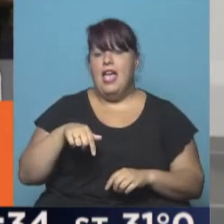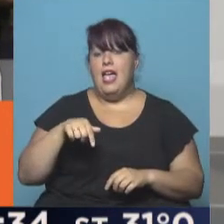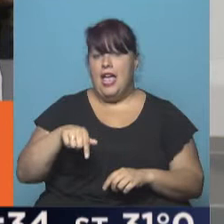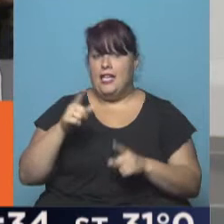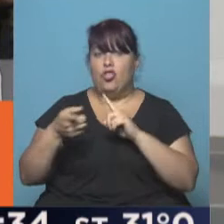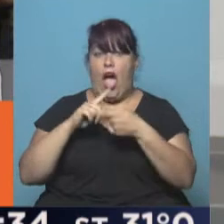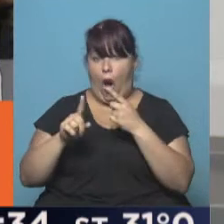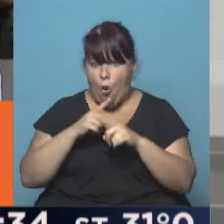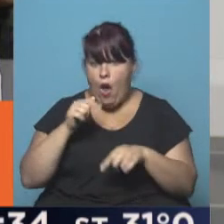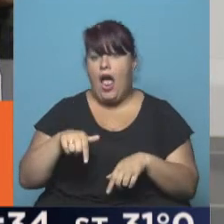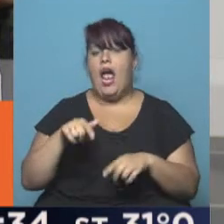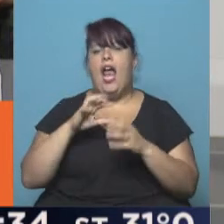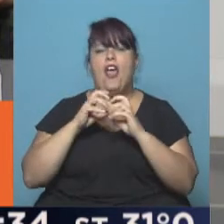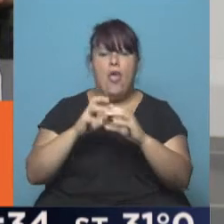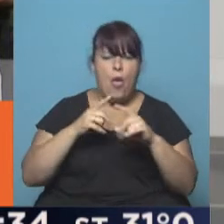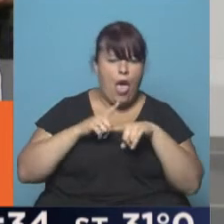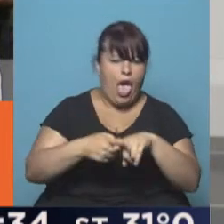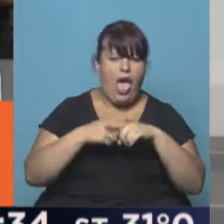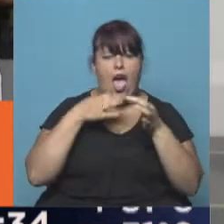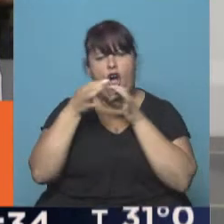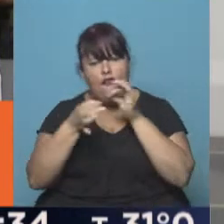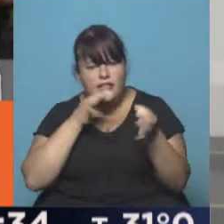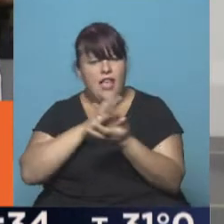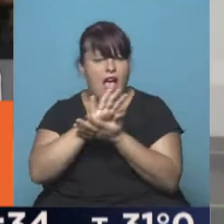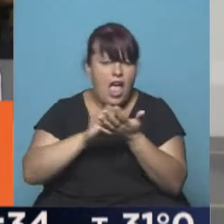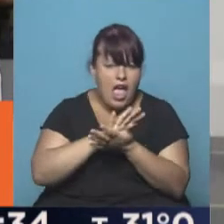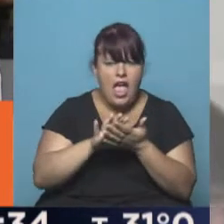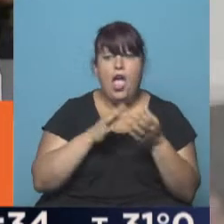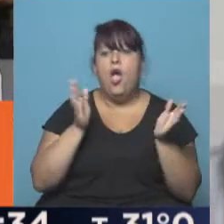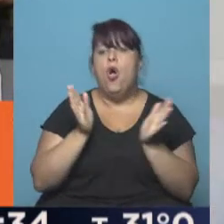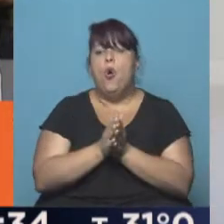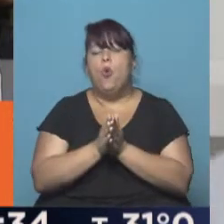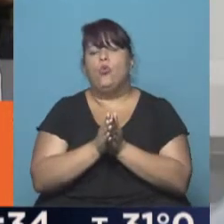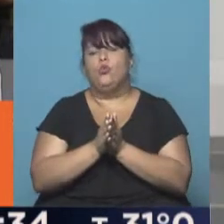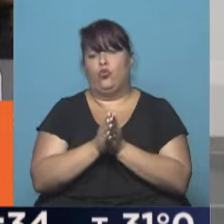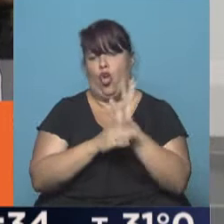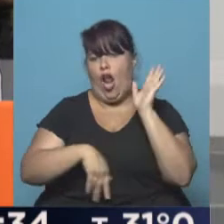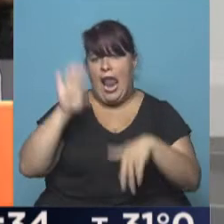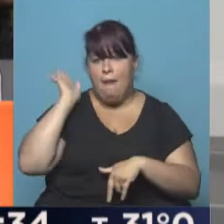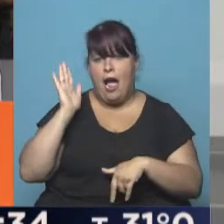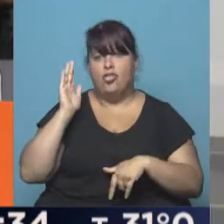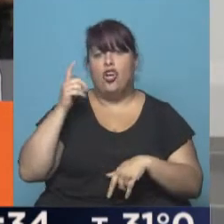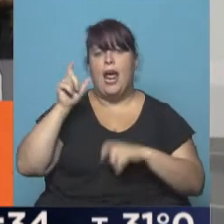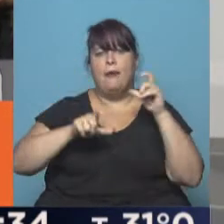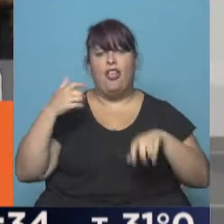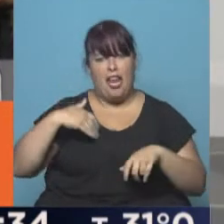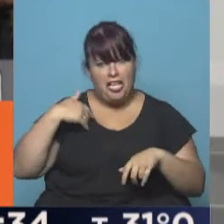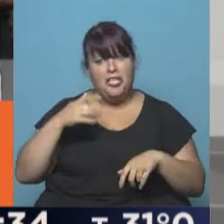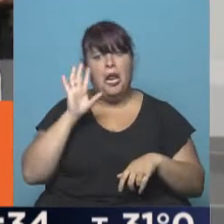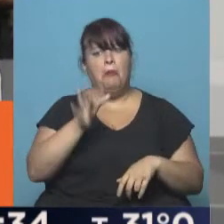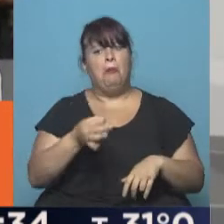Estos acuerdos, estas discusiones y diálogos con la gran mayoría de los dirigentes argentinos, que ha demostrado